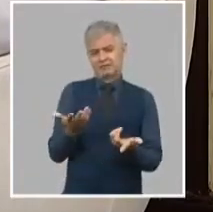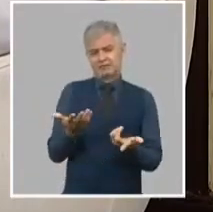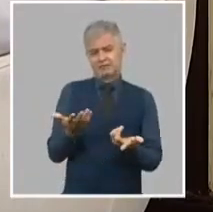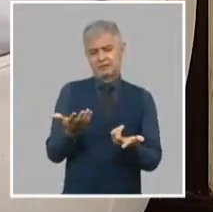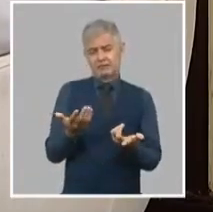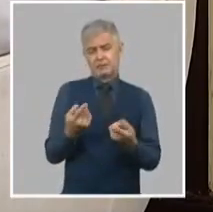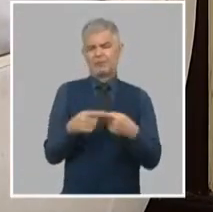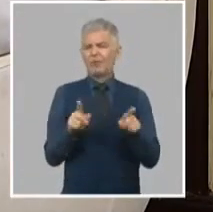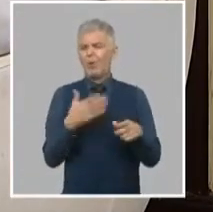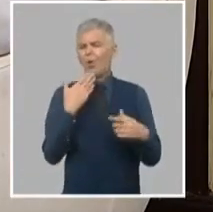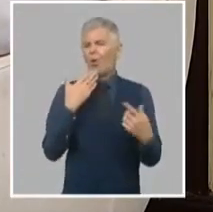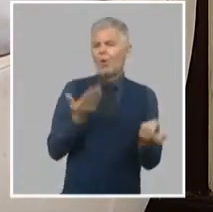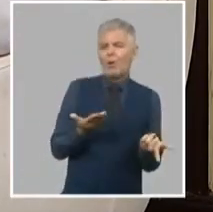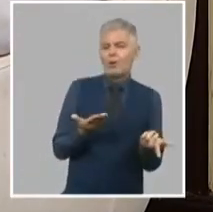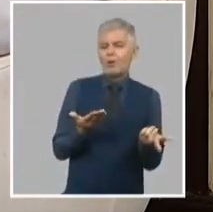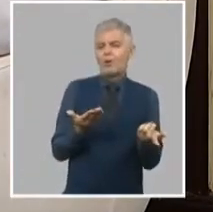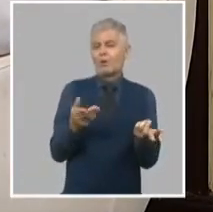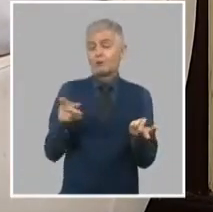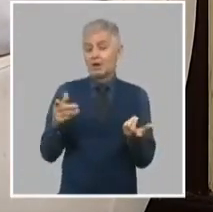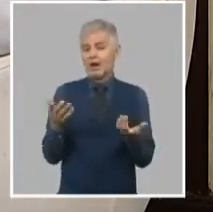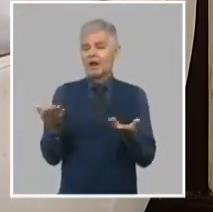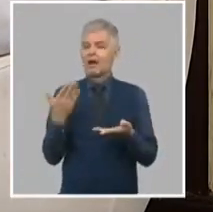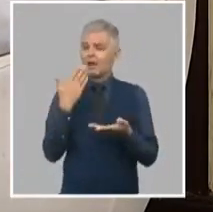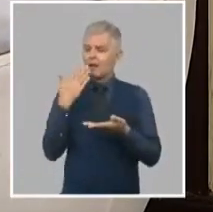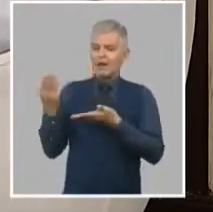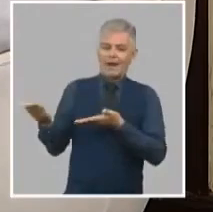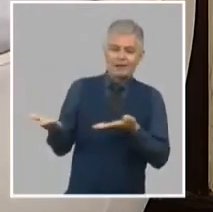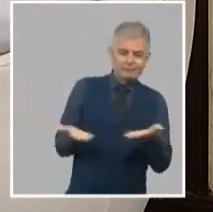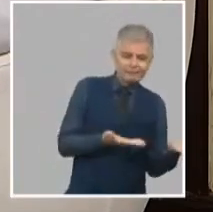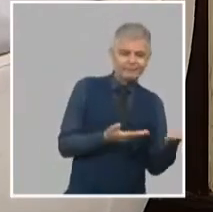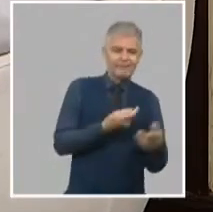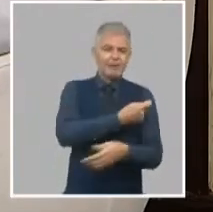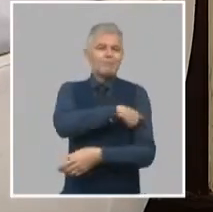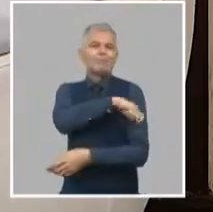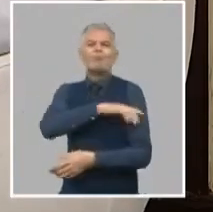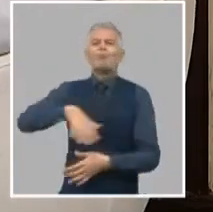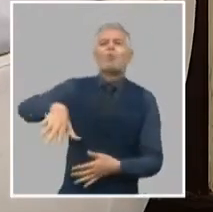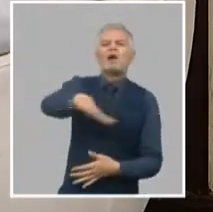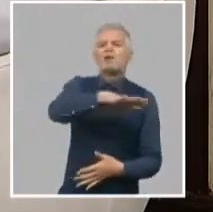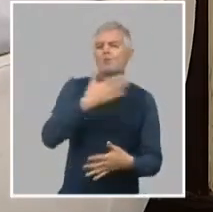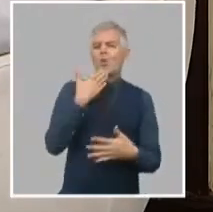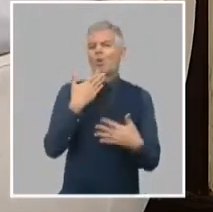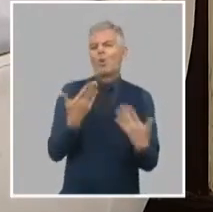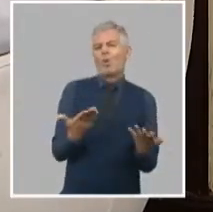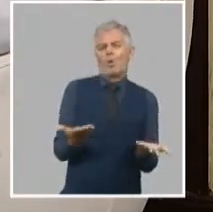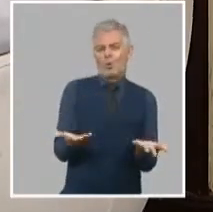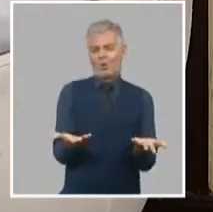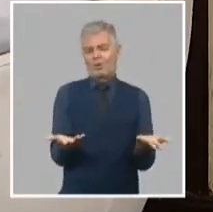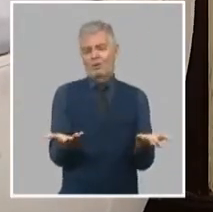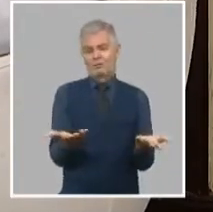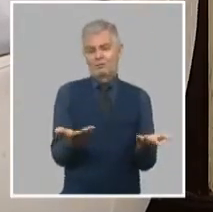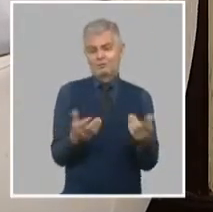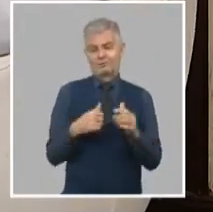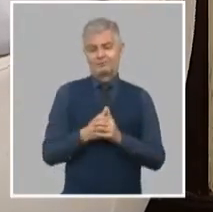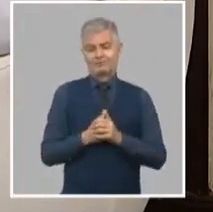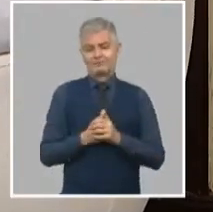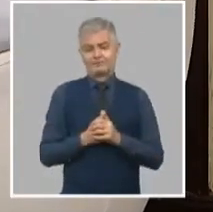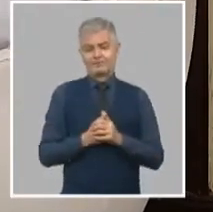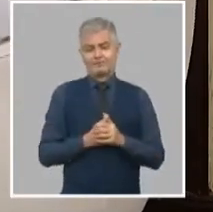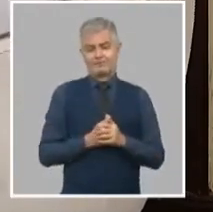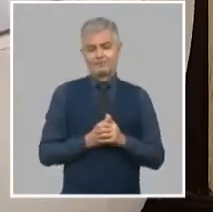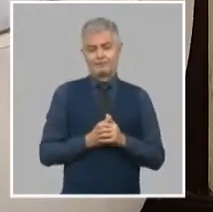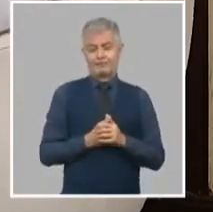escenarios. Pero ¿cómo fue la recepción popular? ¿Cómo fue la semilla que dejaron ustedes allí en esa